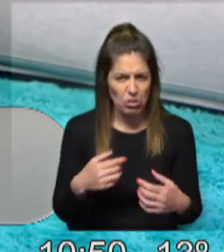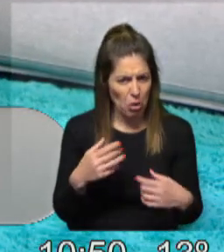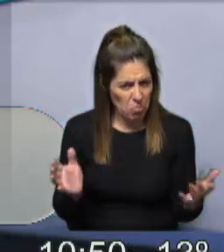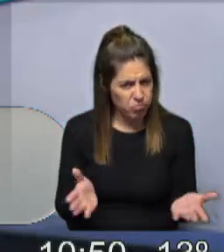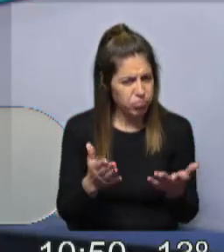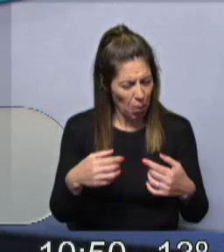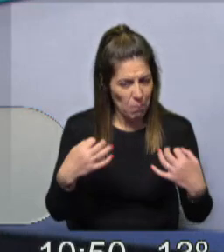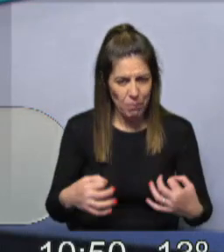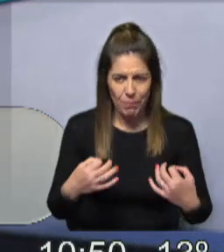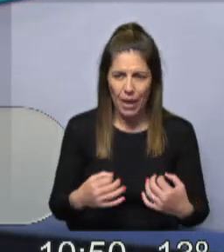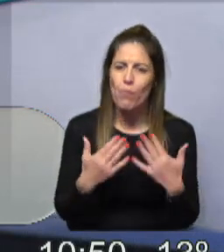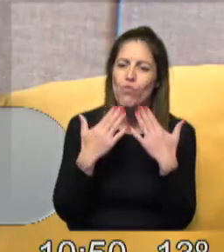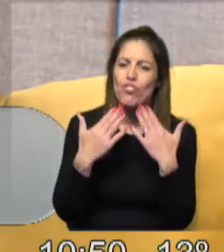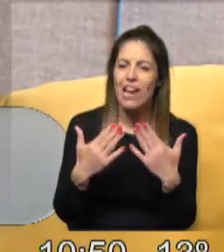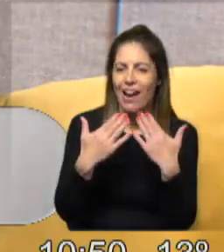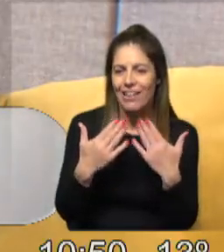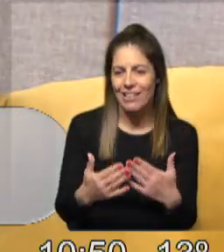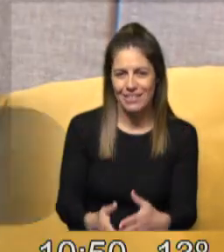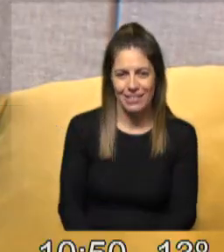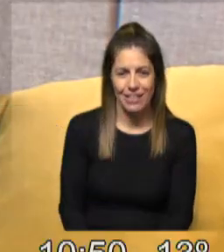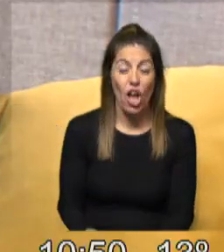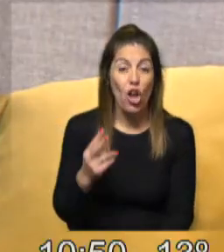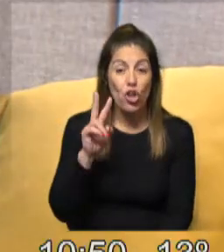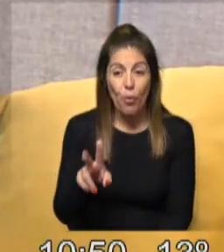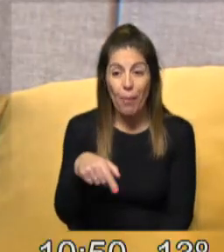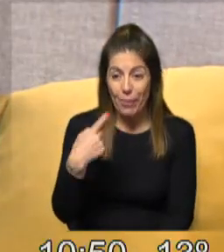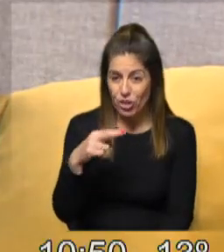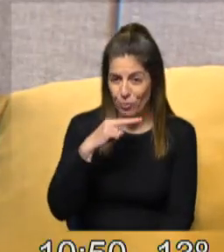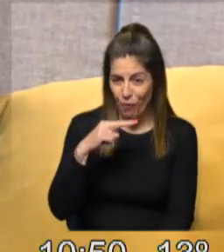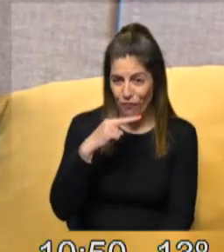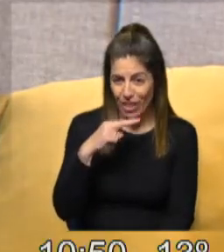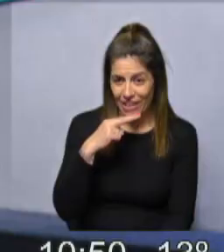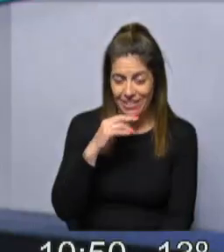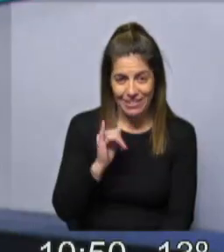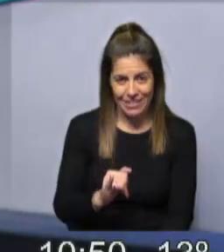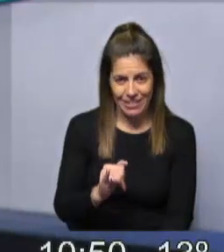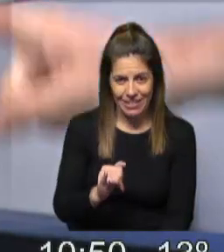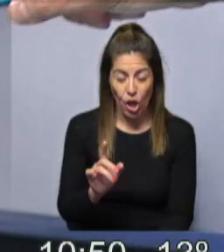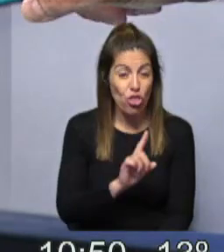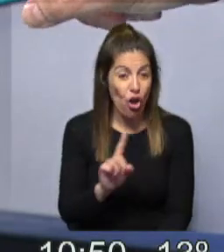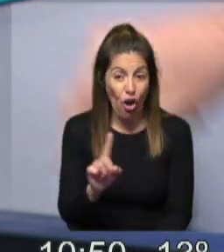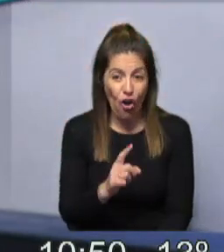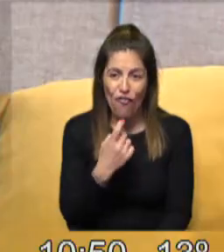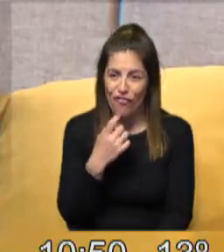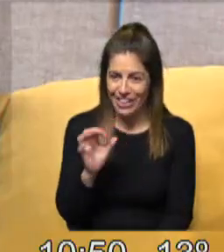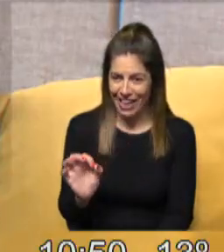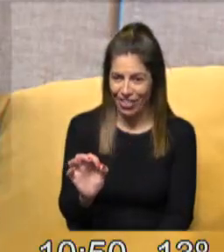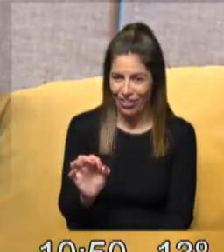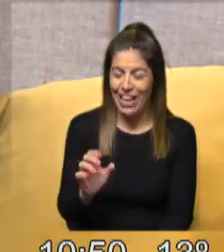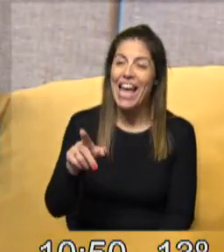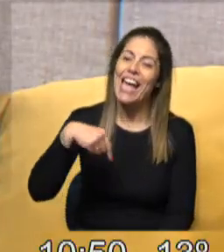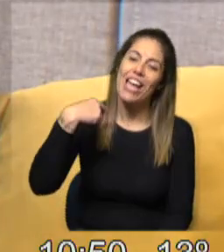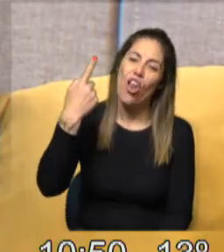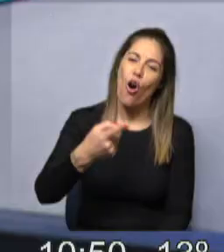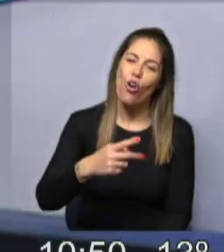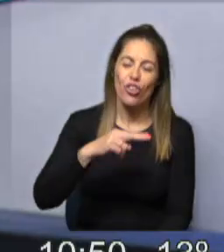¡Qué maravilla! Muchísimas gracias, cuervo. Nos vemos el viernes que viene. Supongamos. No. Es feriado. Es cierto. El otro